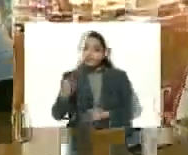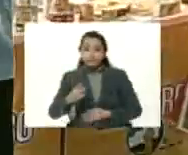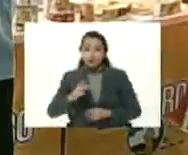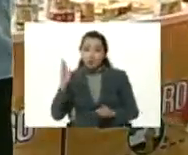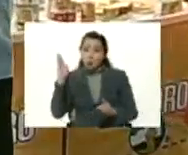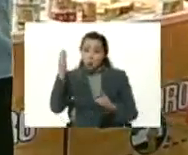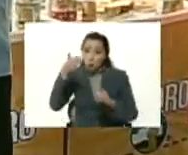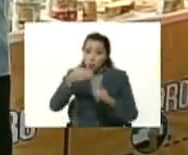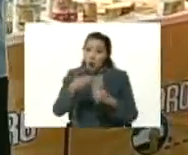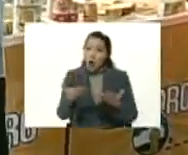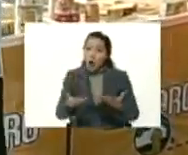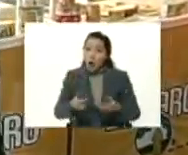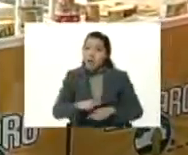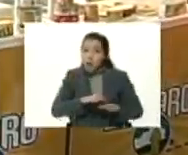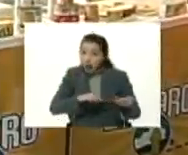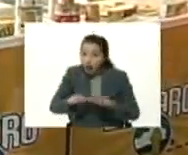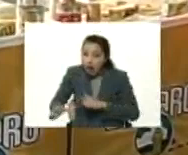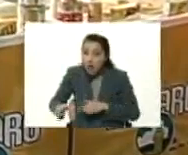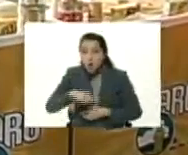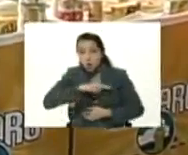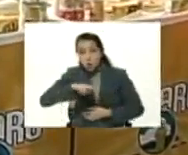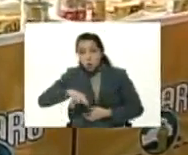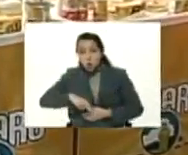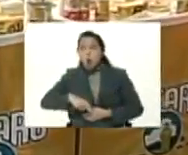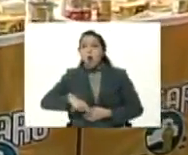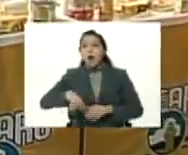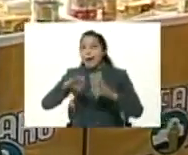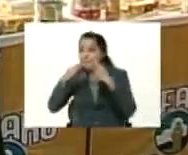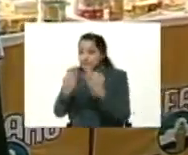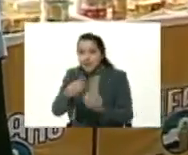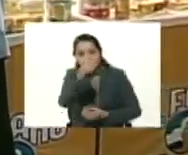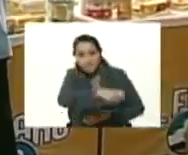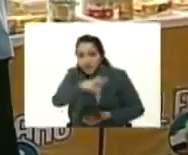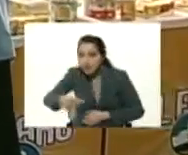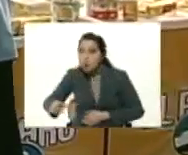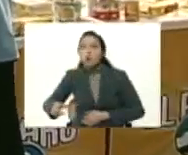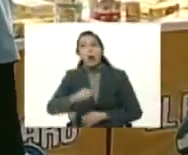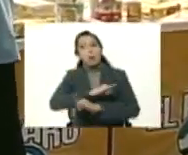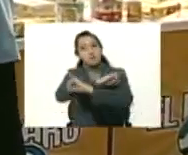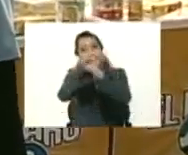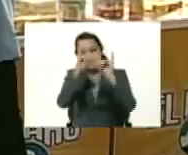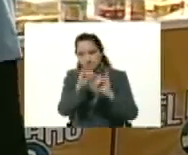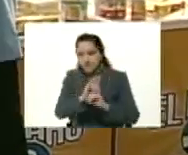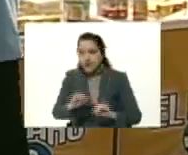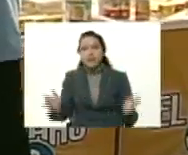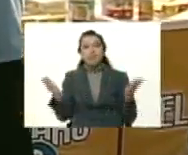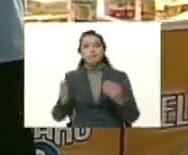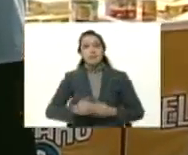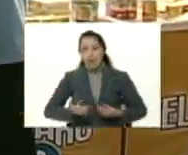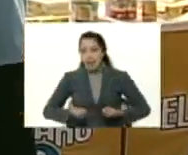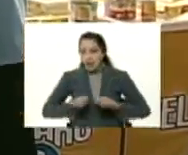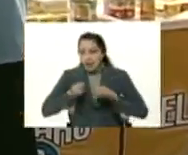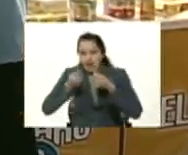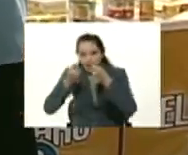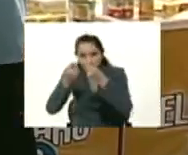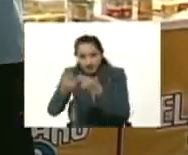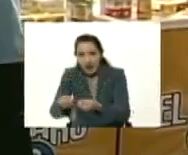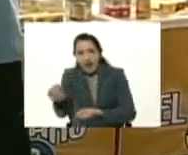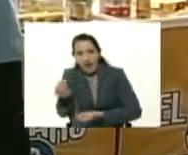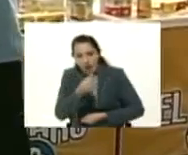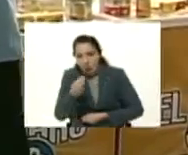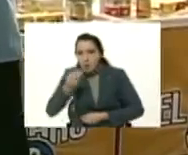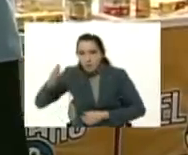al cumplirlo, hacemos feliz a la familia. Si a la familia venezolana le llega los productos del